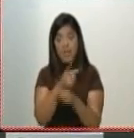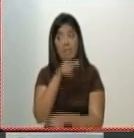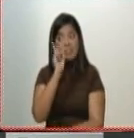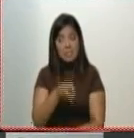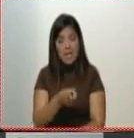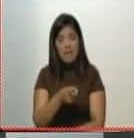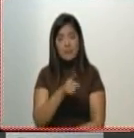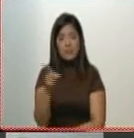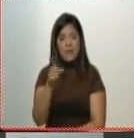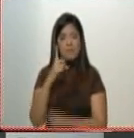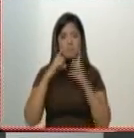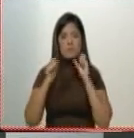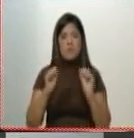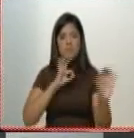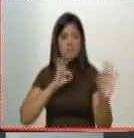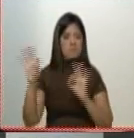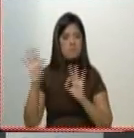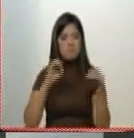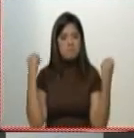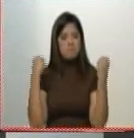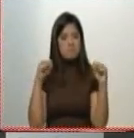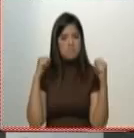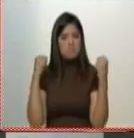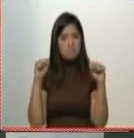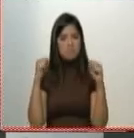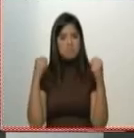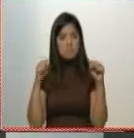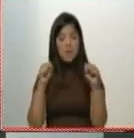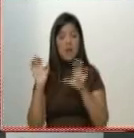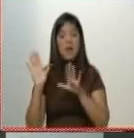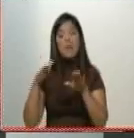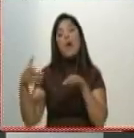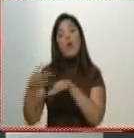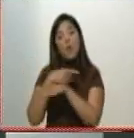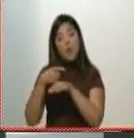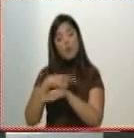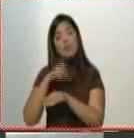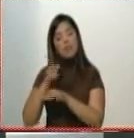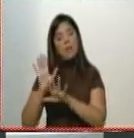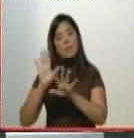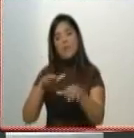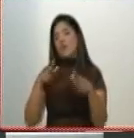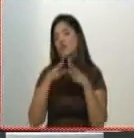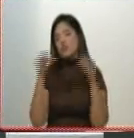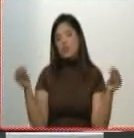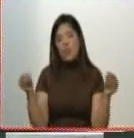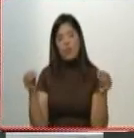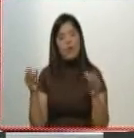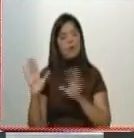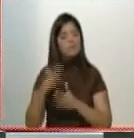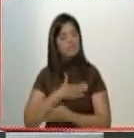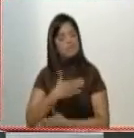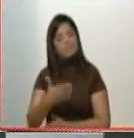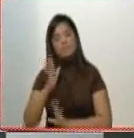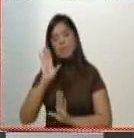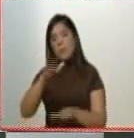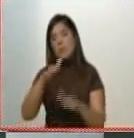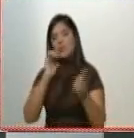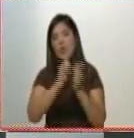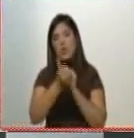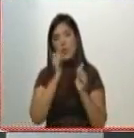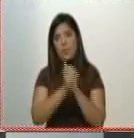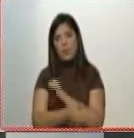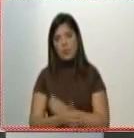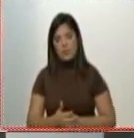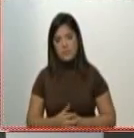ser preparado, calculado, respaldado por el gobierno, el Estado, todo el apoyo a nuestros atletas,